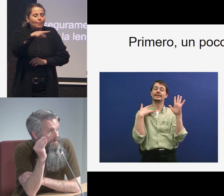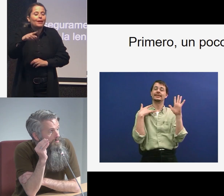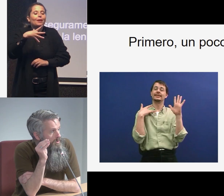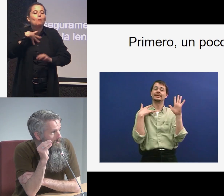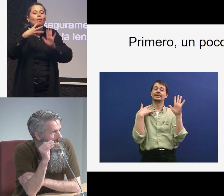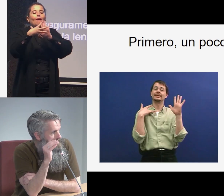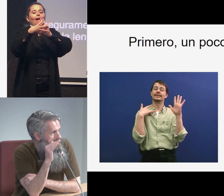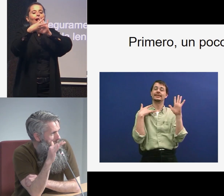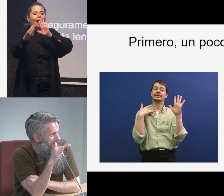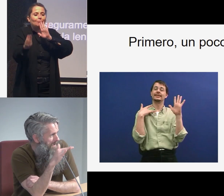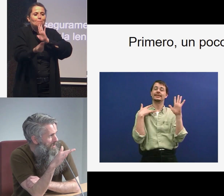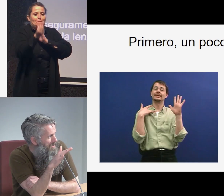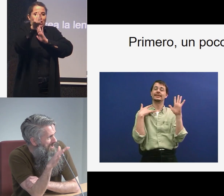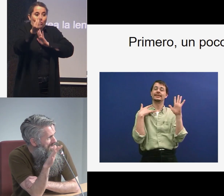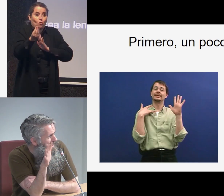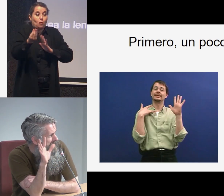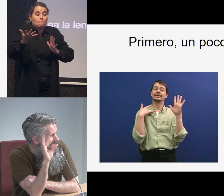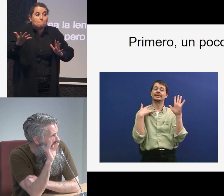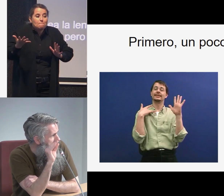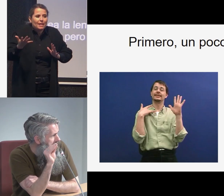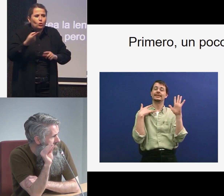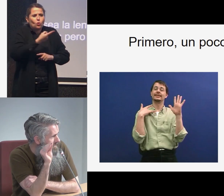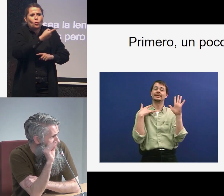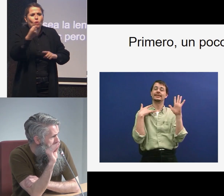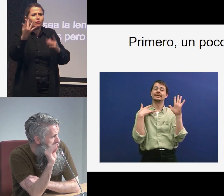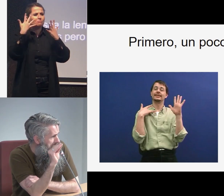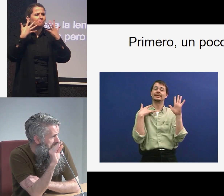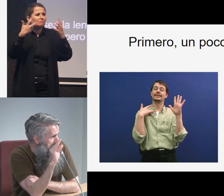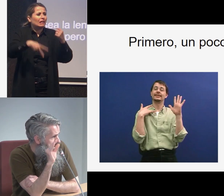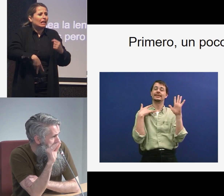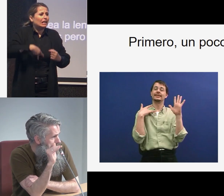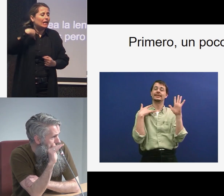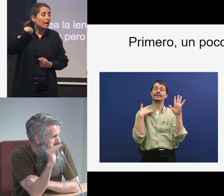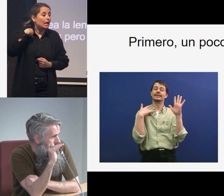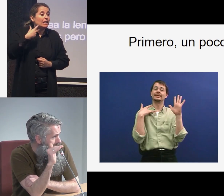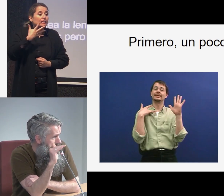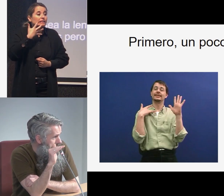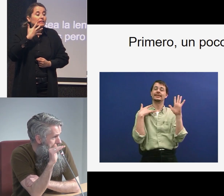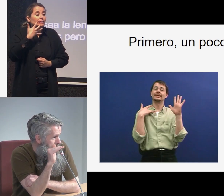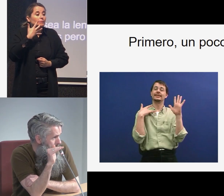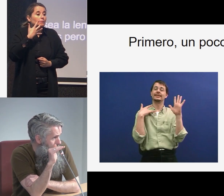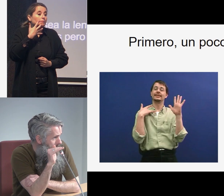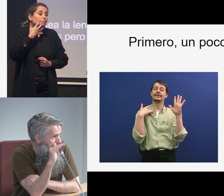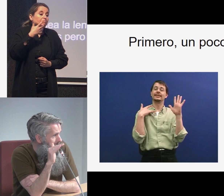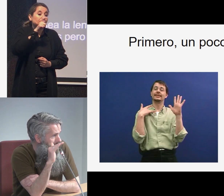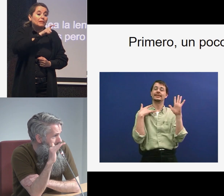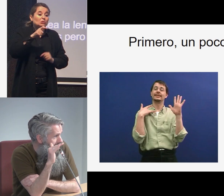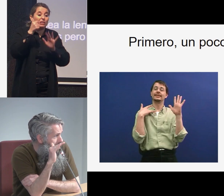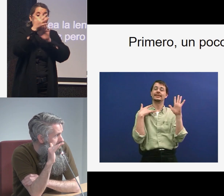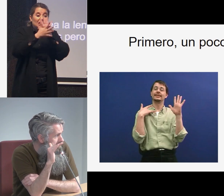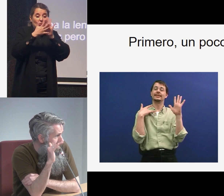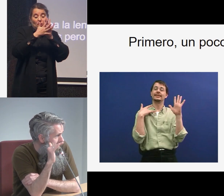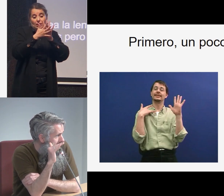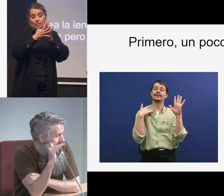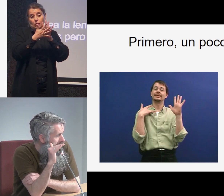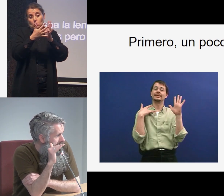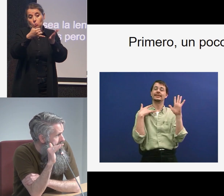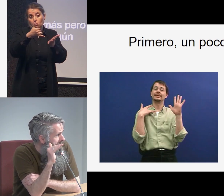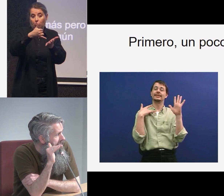podido sacar un poco más, pero creo que en general las personas que tenéis poca o